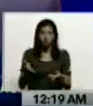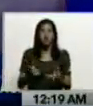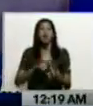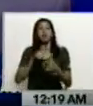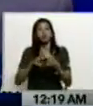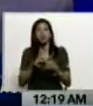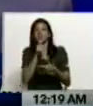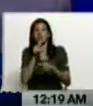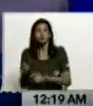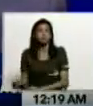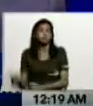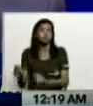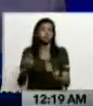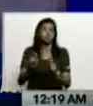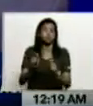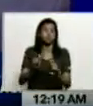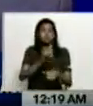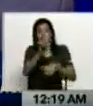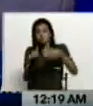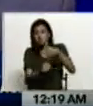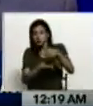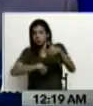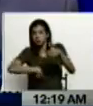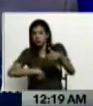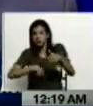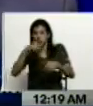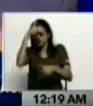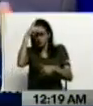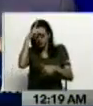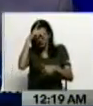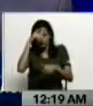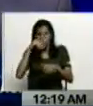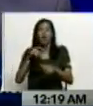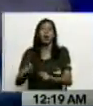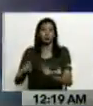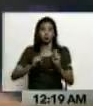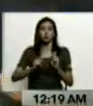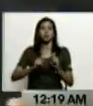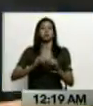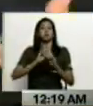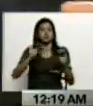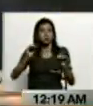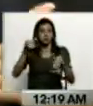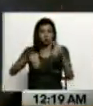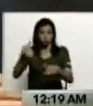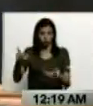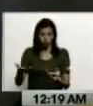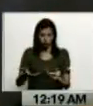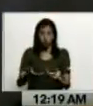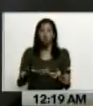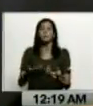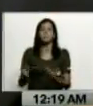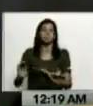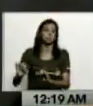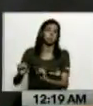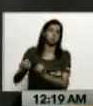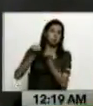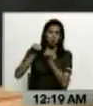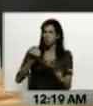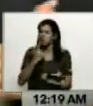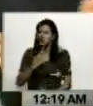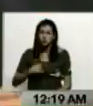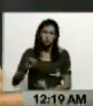es que entonces el vicepresidente actual hubiera presentado el memoria y cuenta y pasáramos a convocar elec contitucional entonces a nosotros nos han ido cerrando las